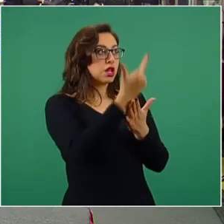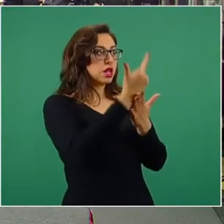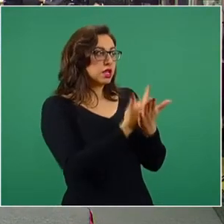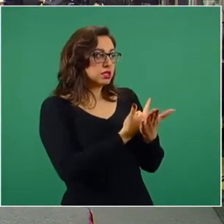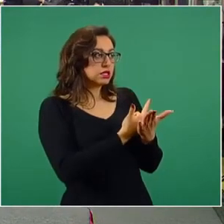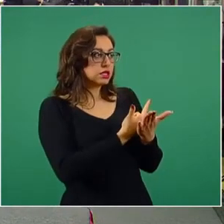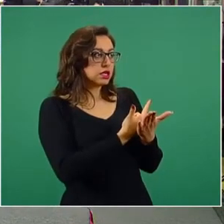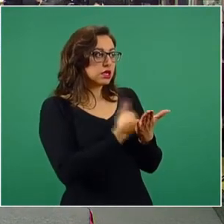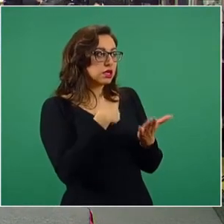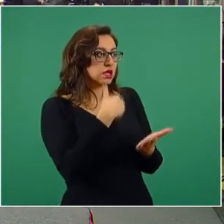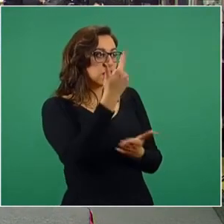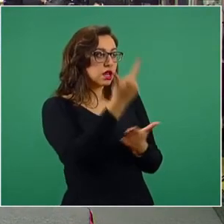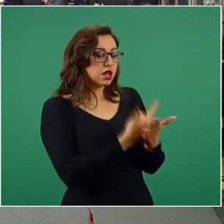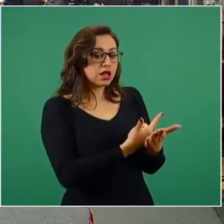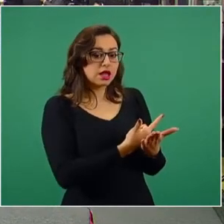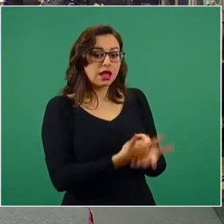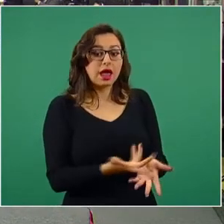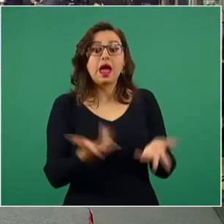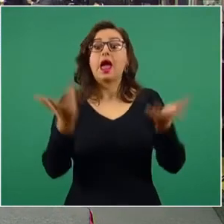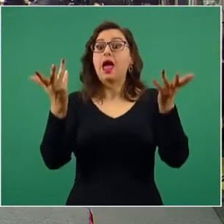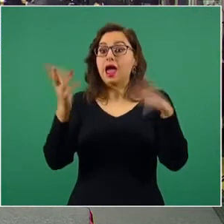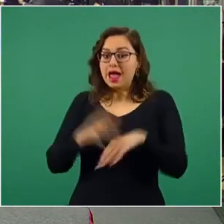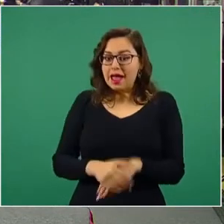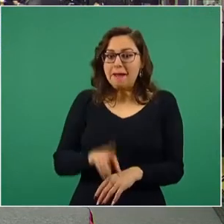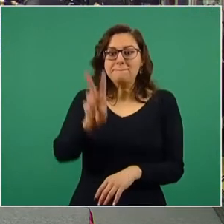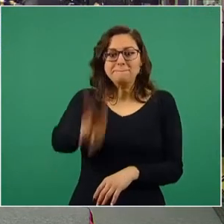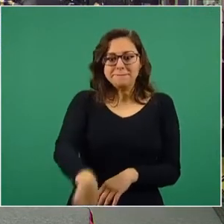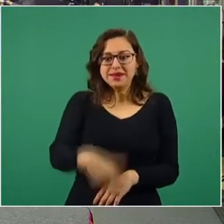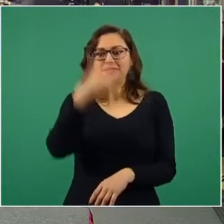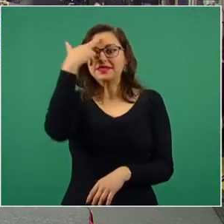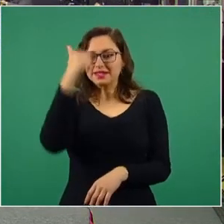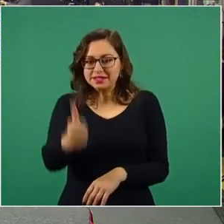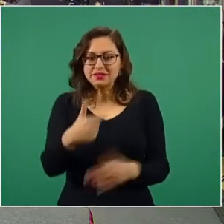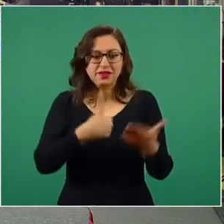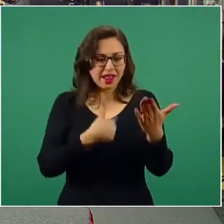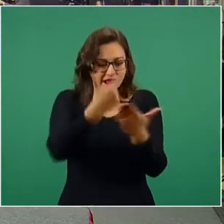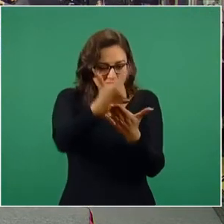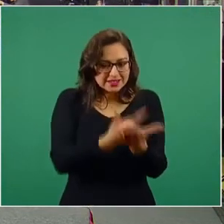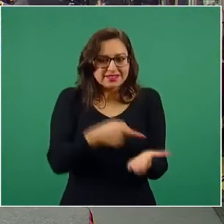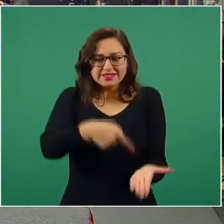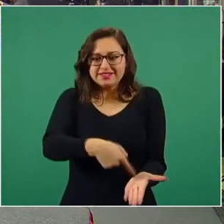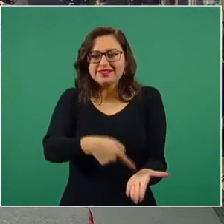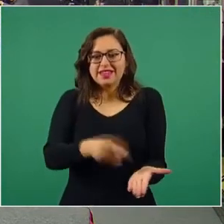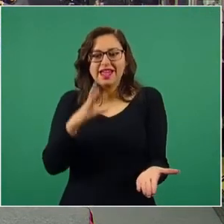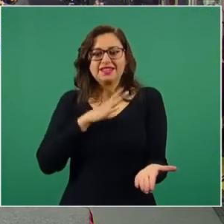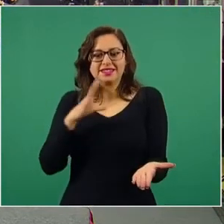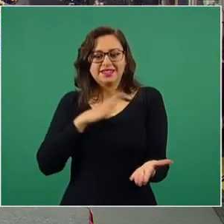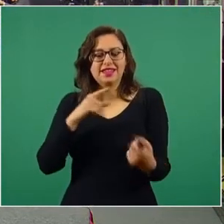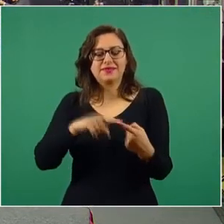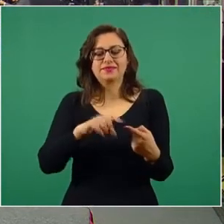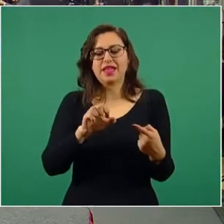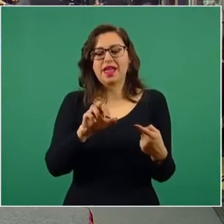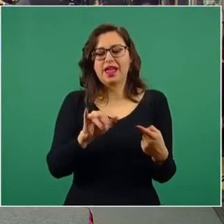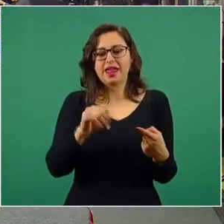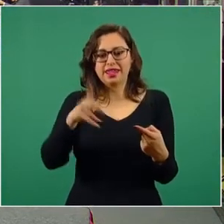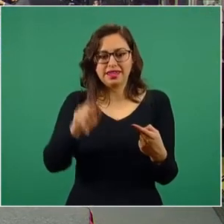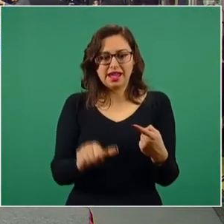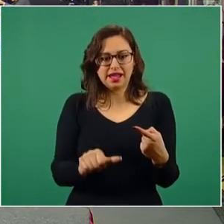lista. Ah, mira, si tengo aquí, sí, sí, en efecto. Tengo Erika. Sí.